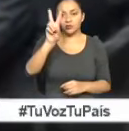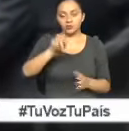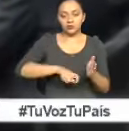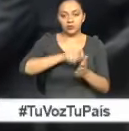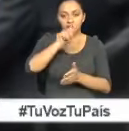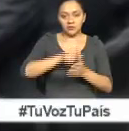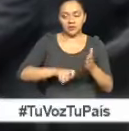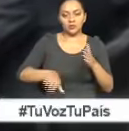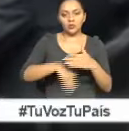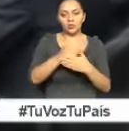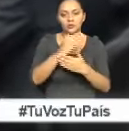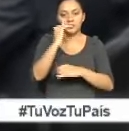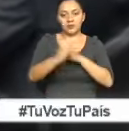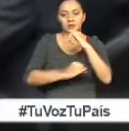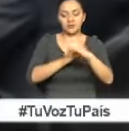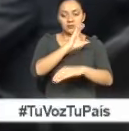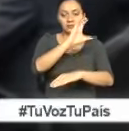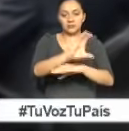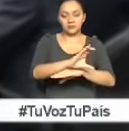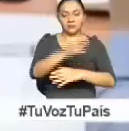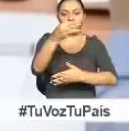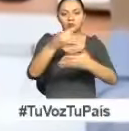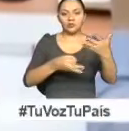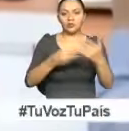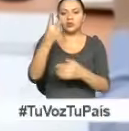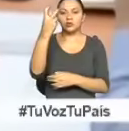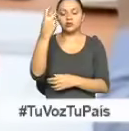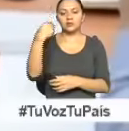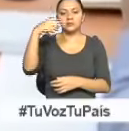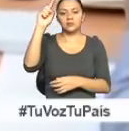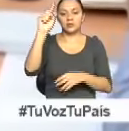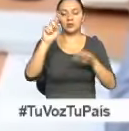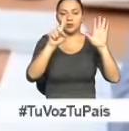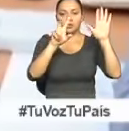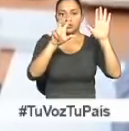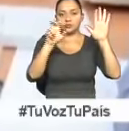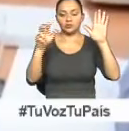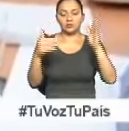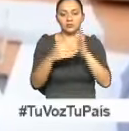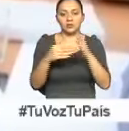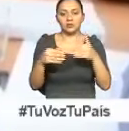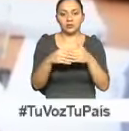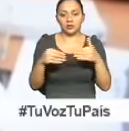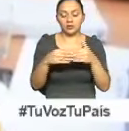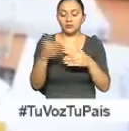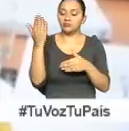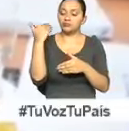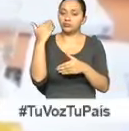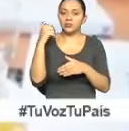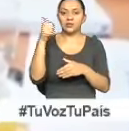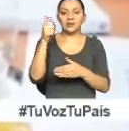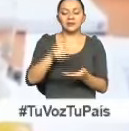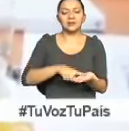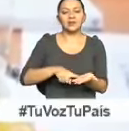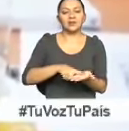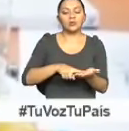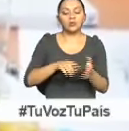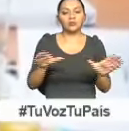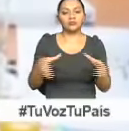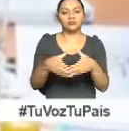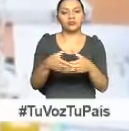2 nuevos contratos de inversión extranjera por 12,8 millones de dólares aprobados en la 10ª reunión del Consejo Sectorial de la